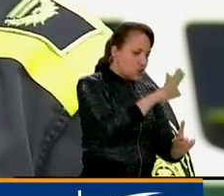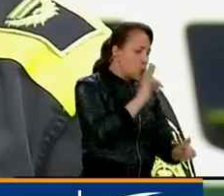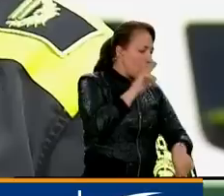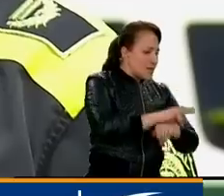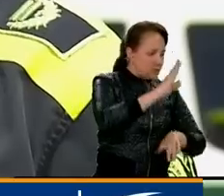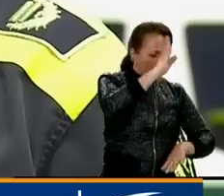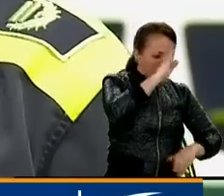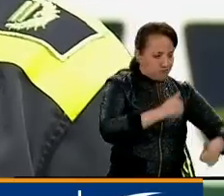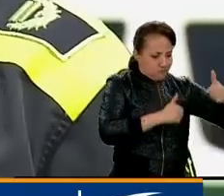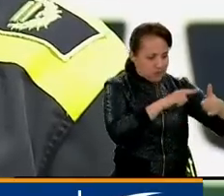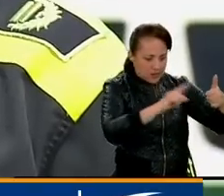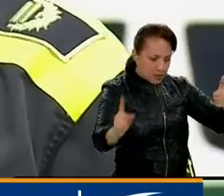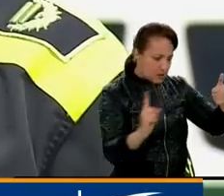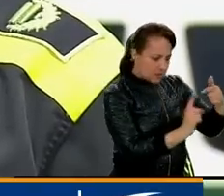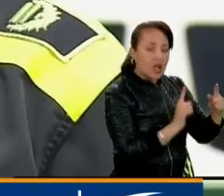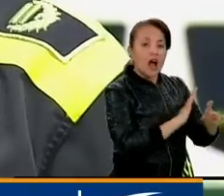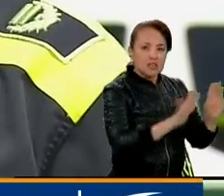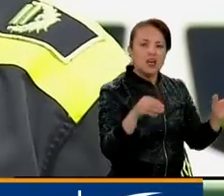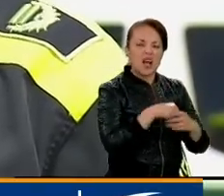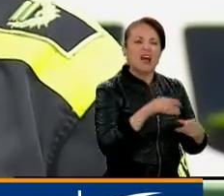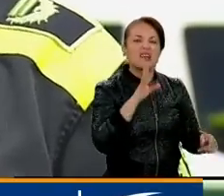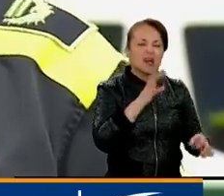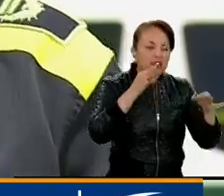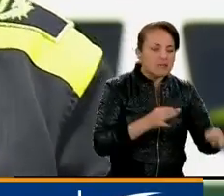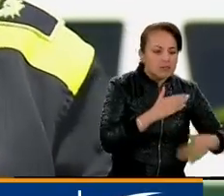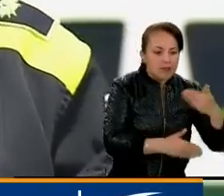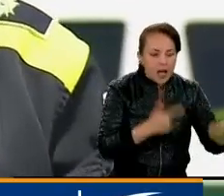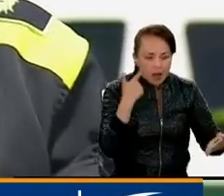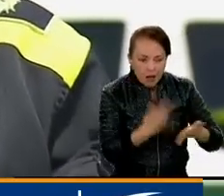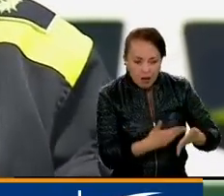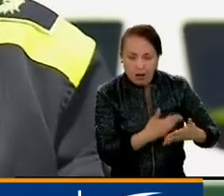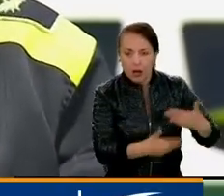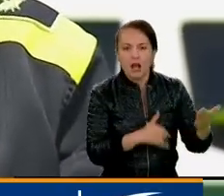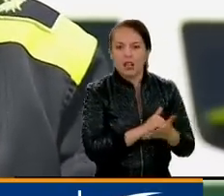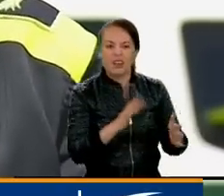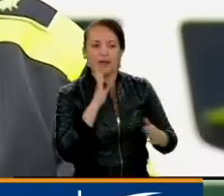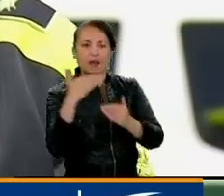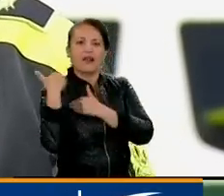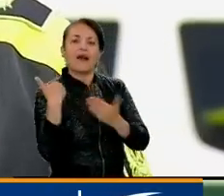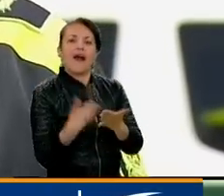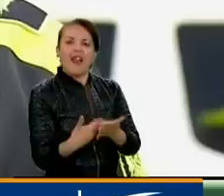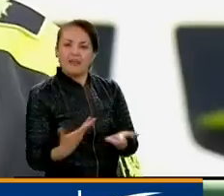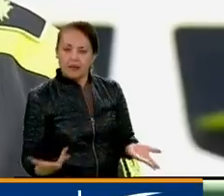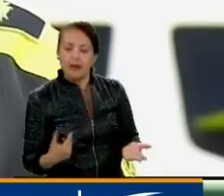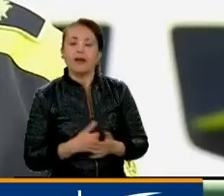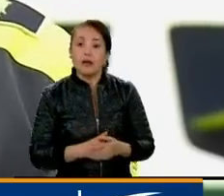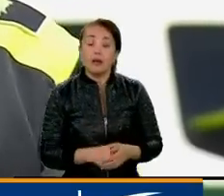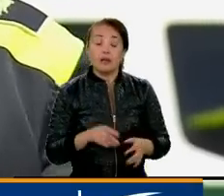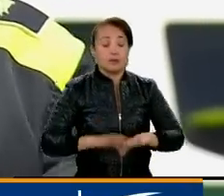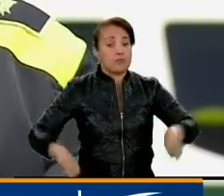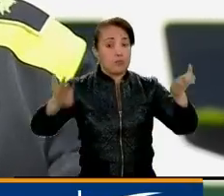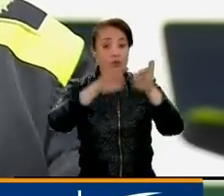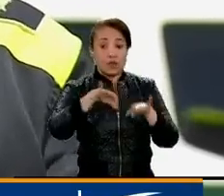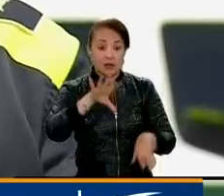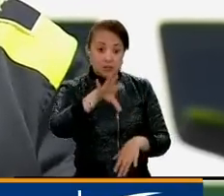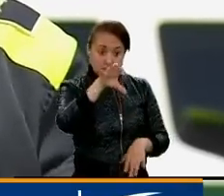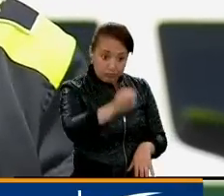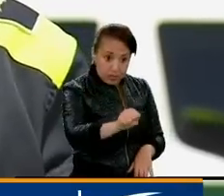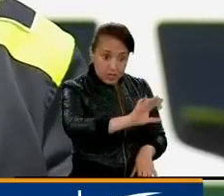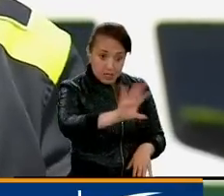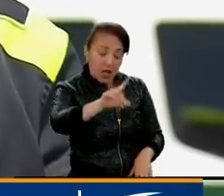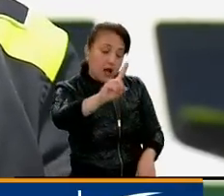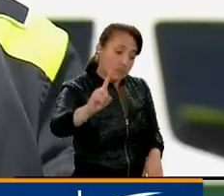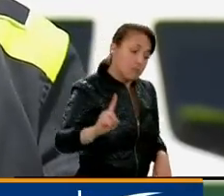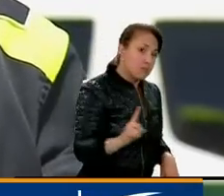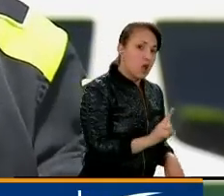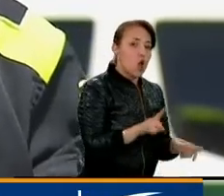para garantizar pues, que se haga el debido proceso y qué se hace en ese lugar? Sí, es importante establecer que ese traslado se hace con las debidas garantías